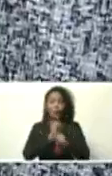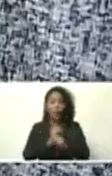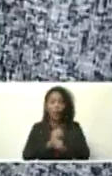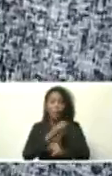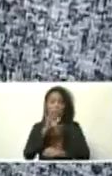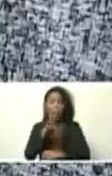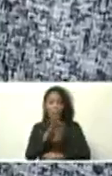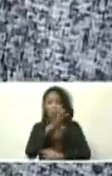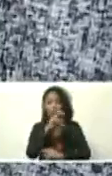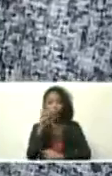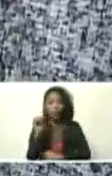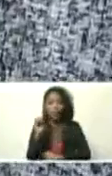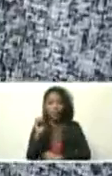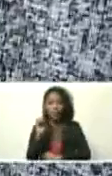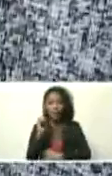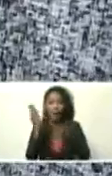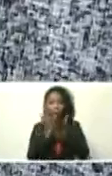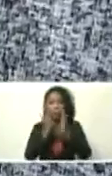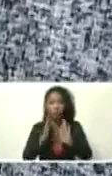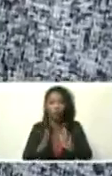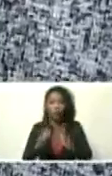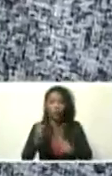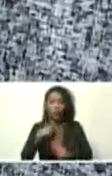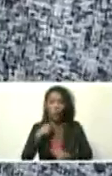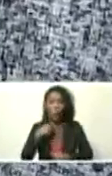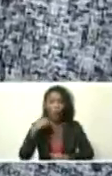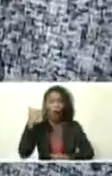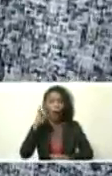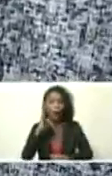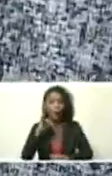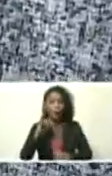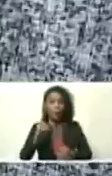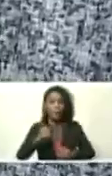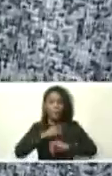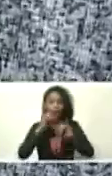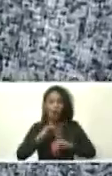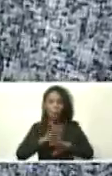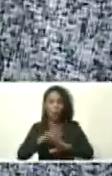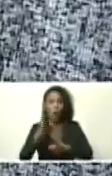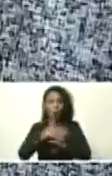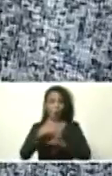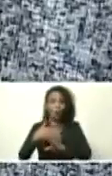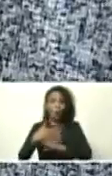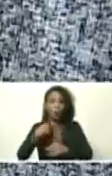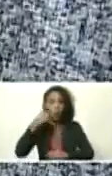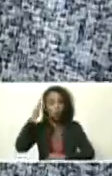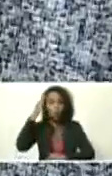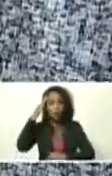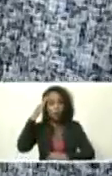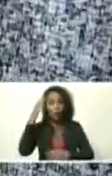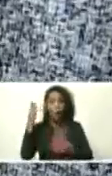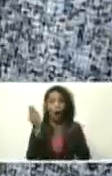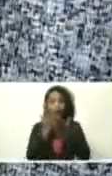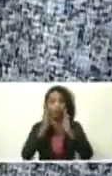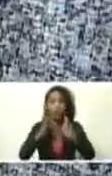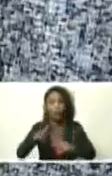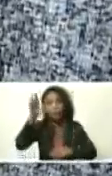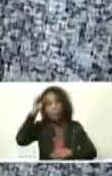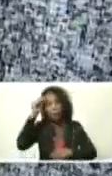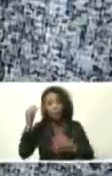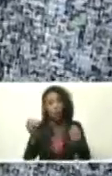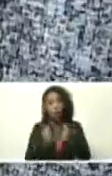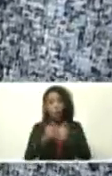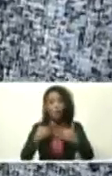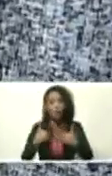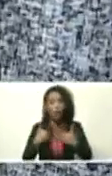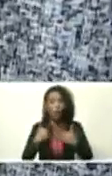400 alumnas online. Estoy súper orgullosa porque estoy compartiendo todos los conocimientos y estoy emprendiendo en esto,